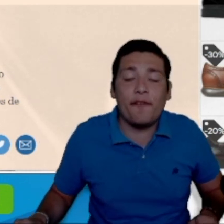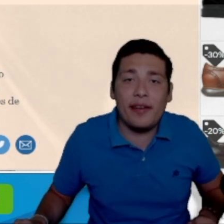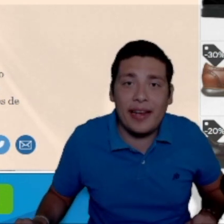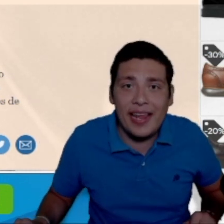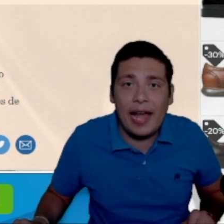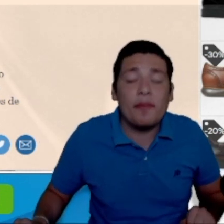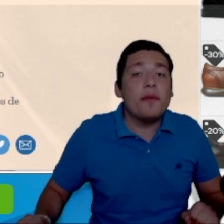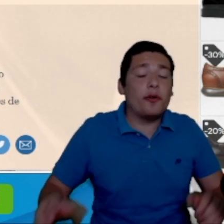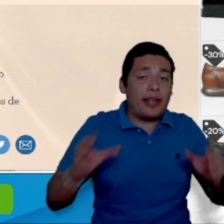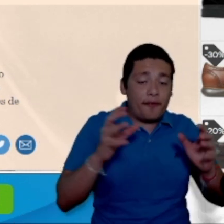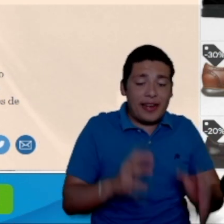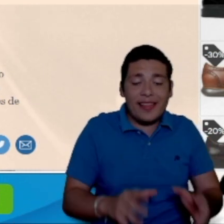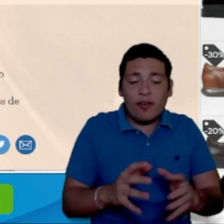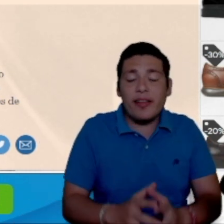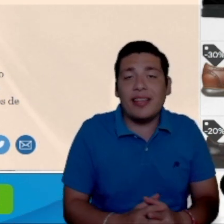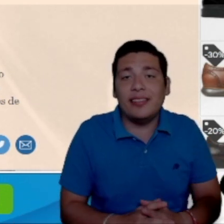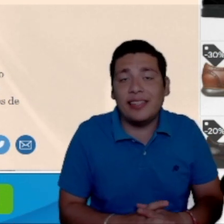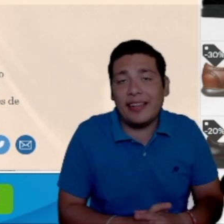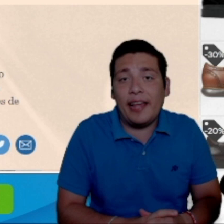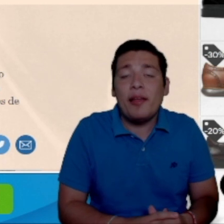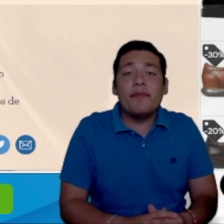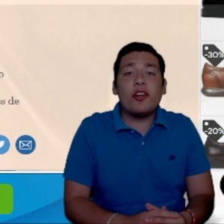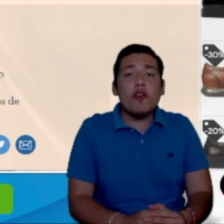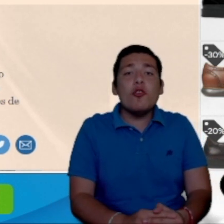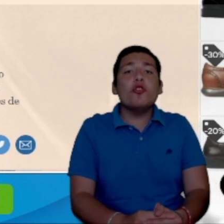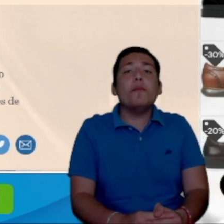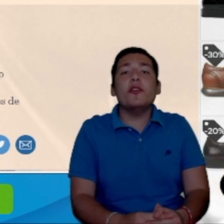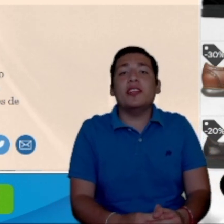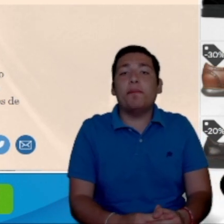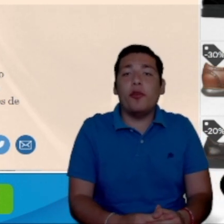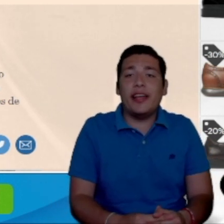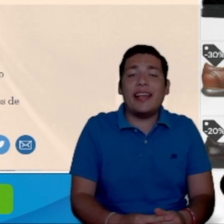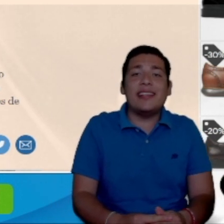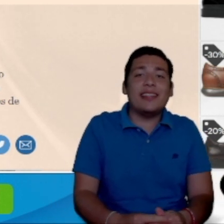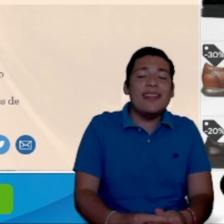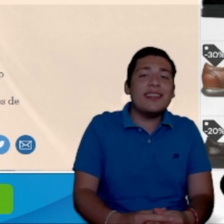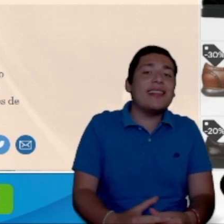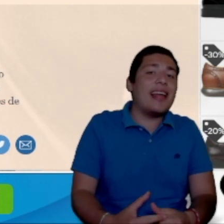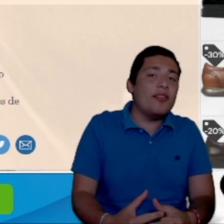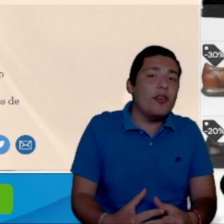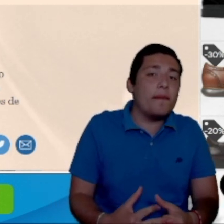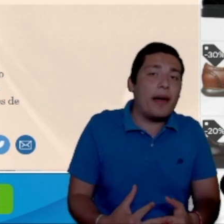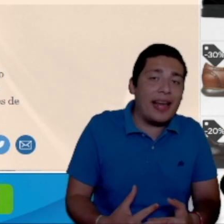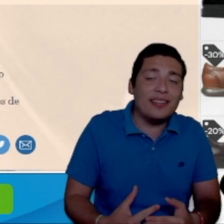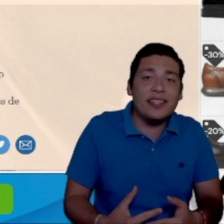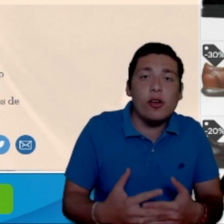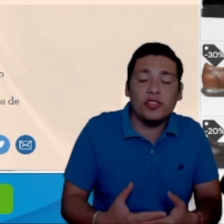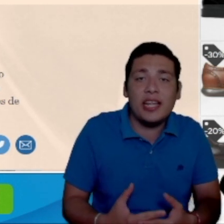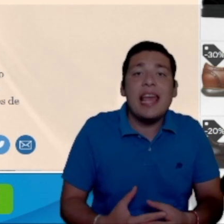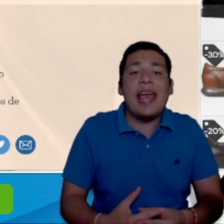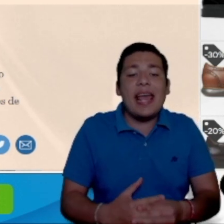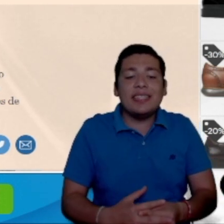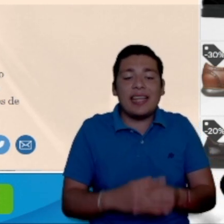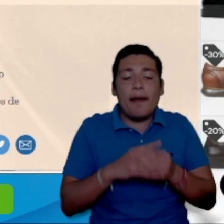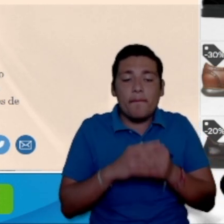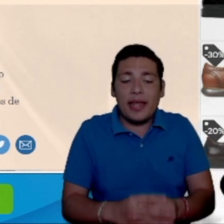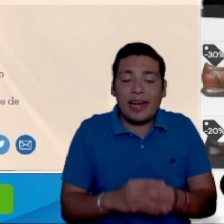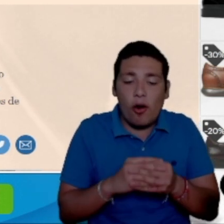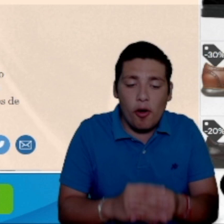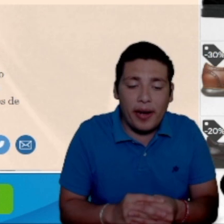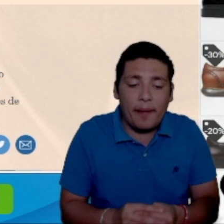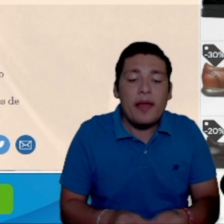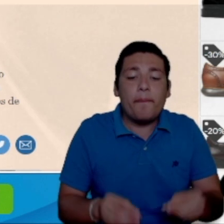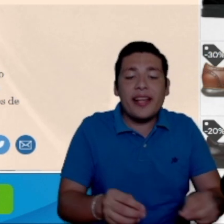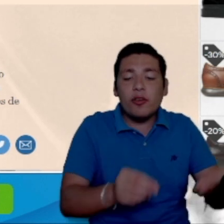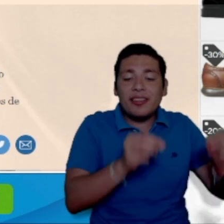la refinería, porque al final de cuentas se trata de cómo grupos de poder están tratando de parar sí o sí esta